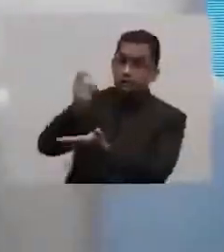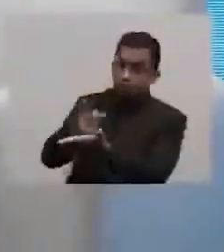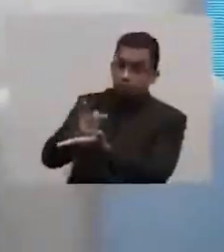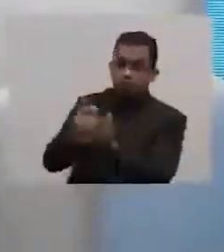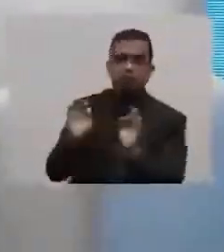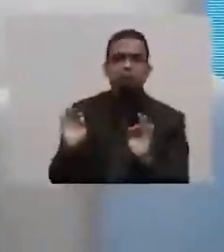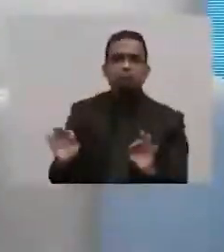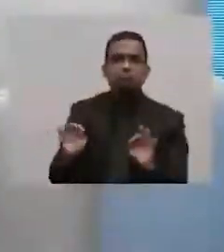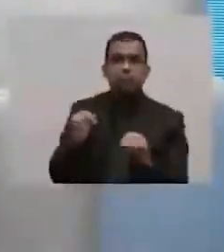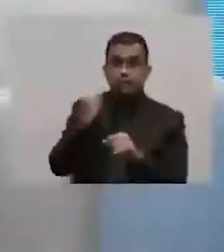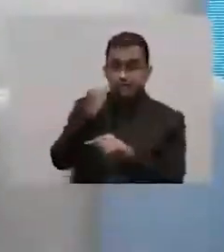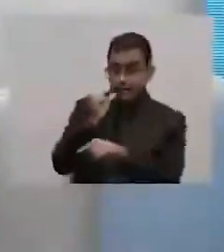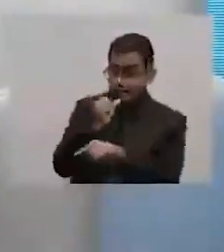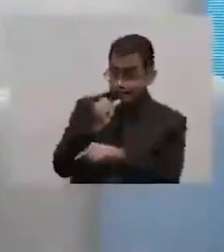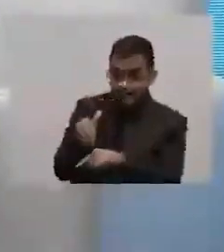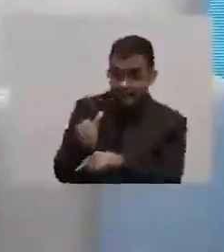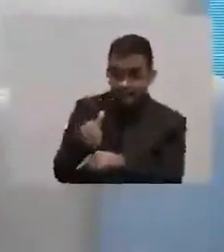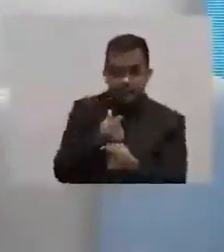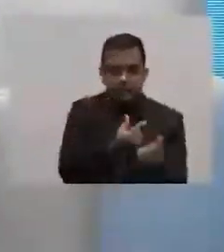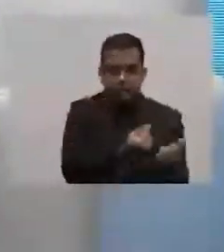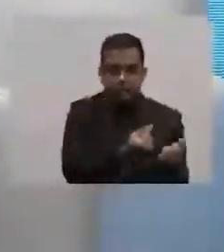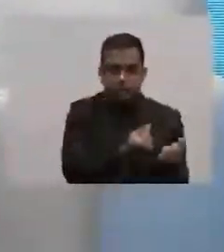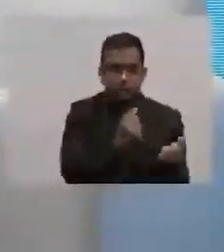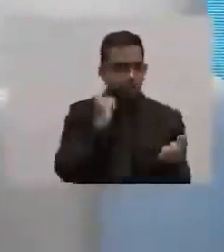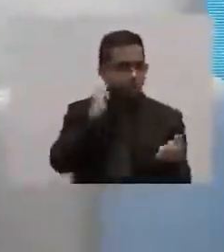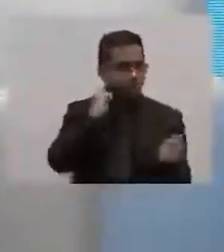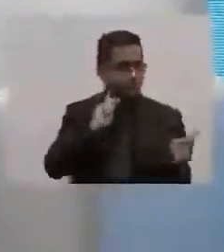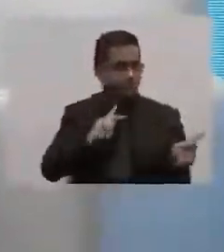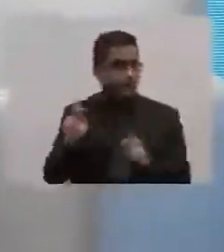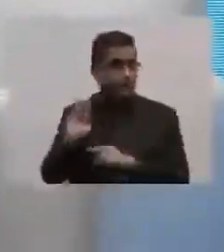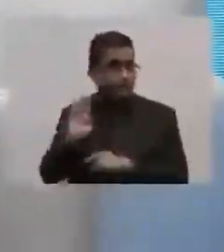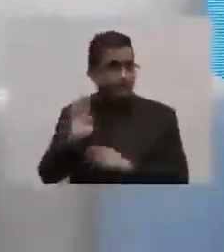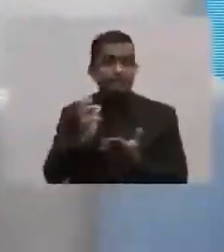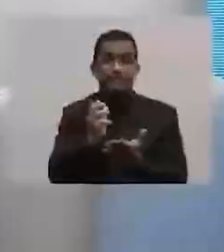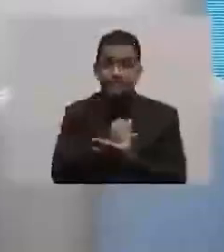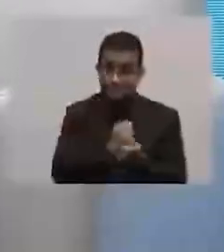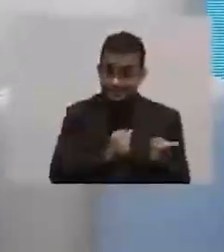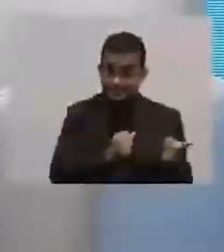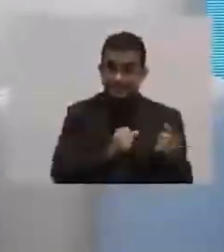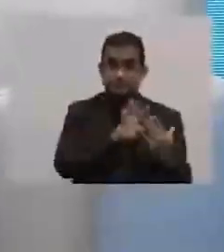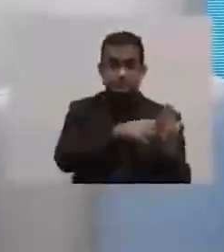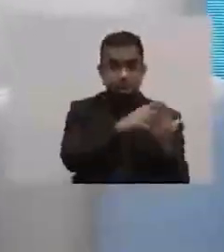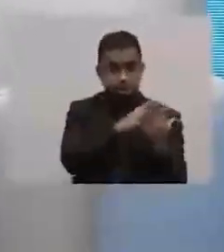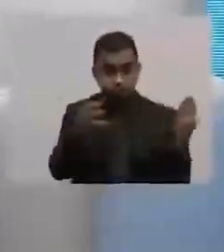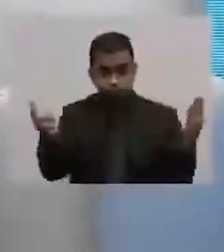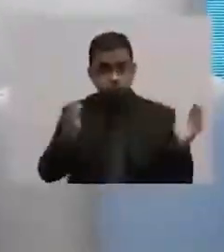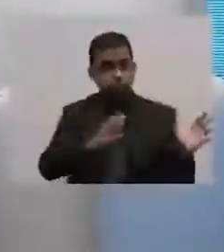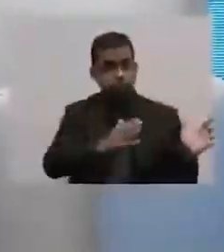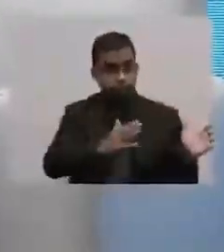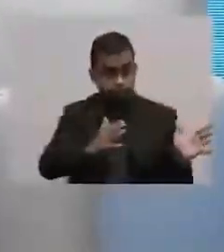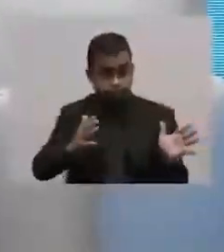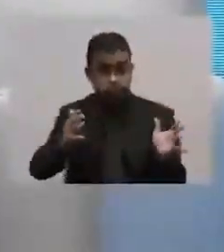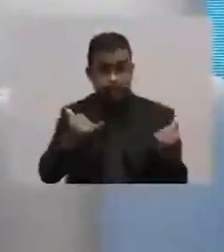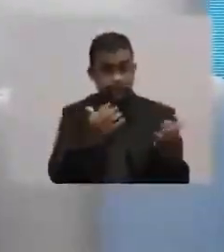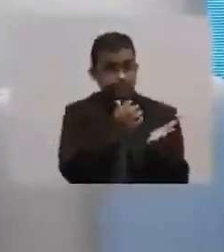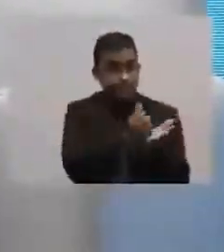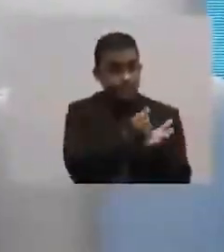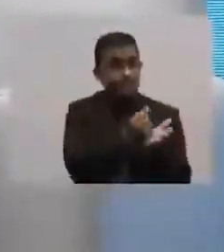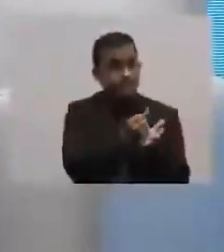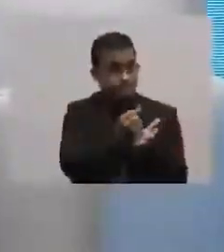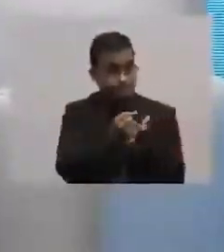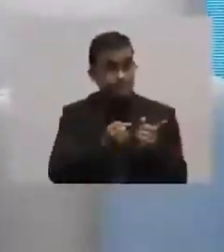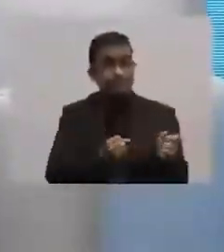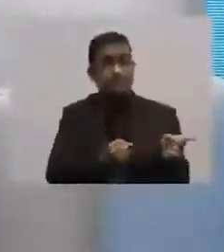pero que no se descuiden en comenzar a hacer su cronograma de trabajo con lo que tienen ahora, porque ellos